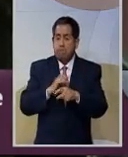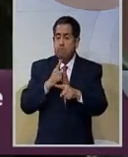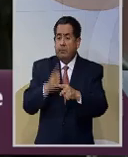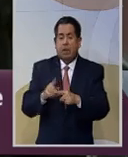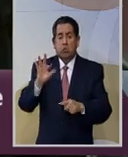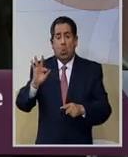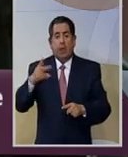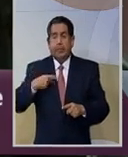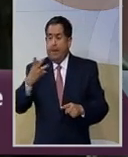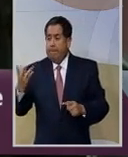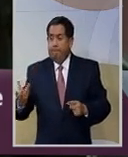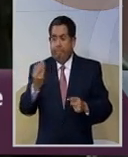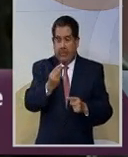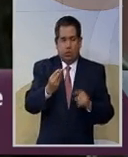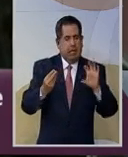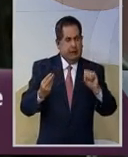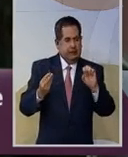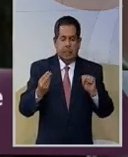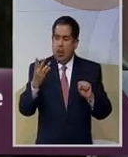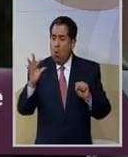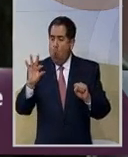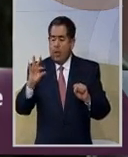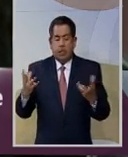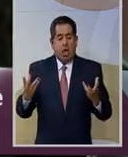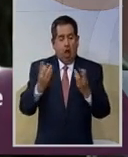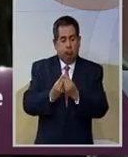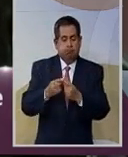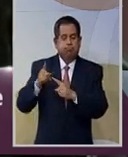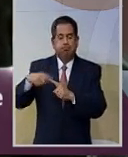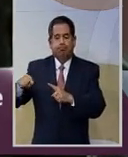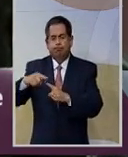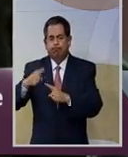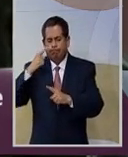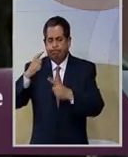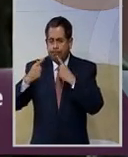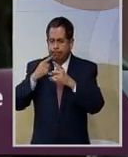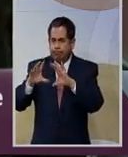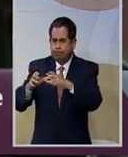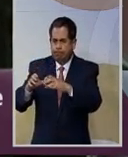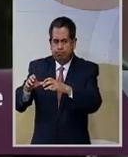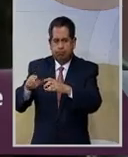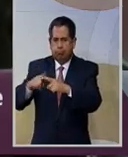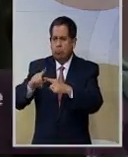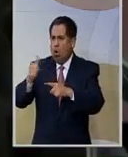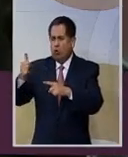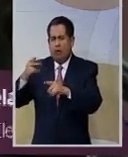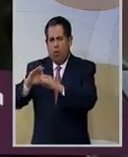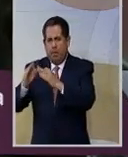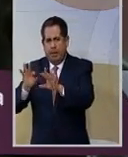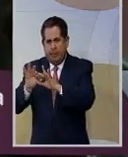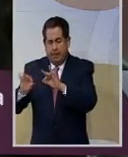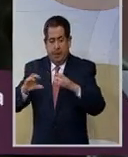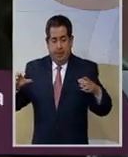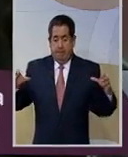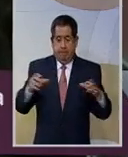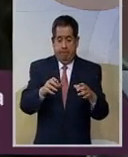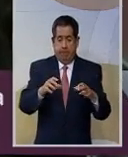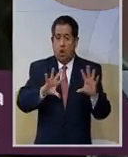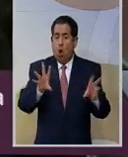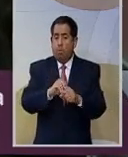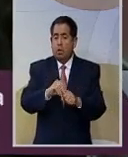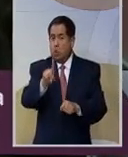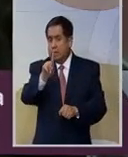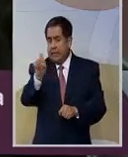personas que son designadas en otras instancias y por otros métodos, tendríamos 100